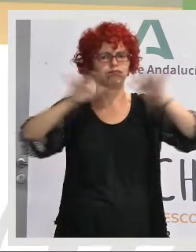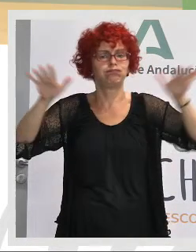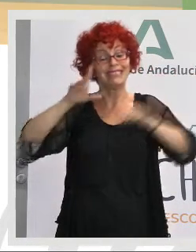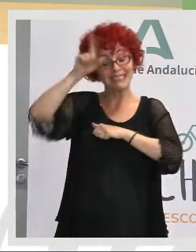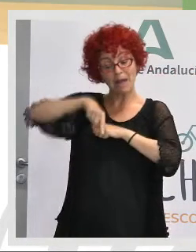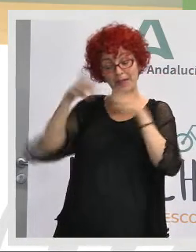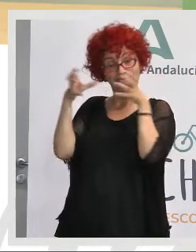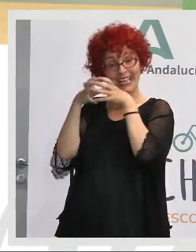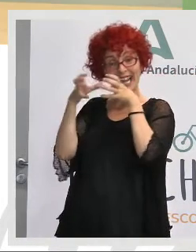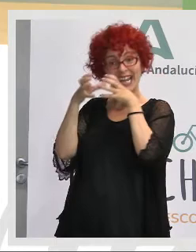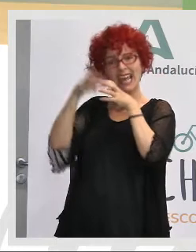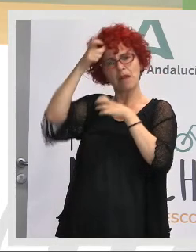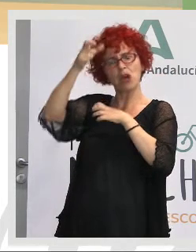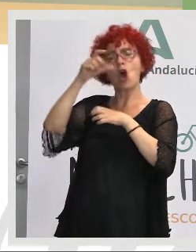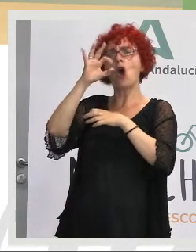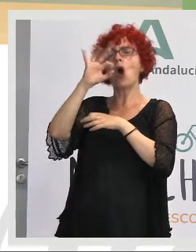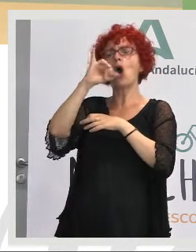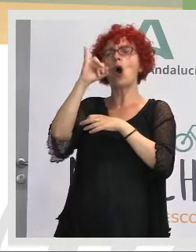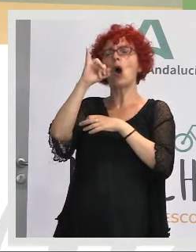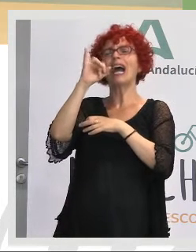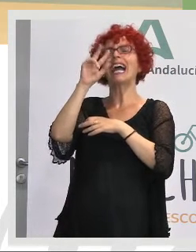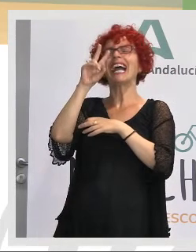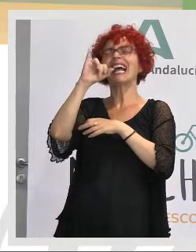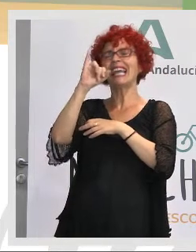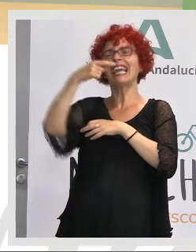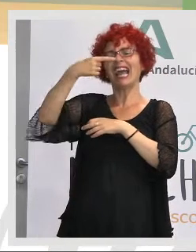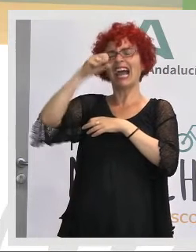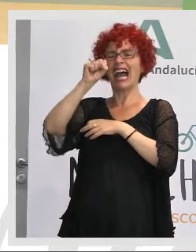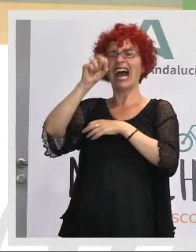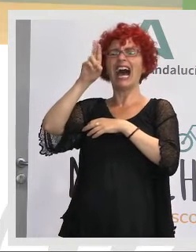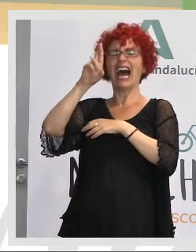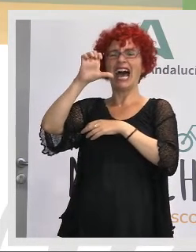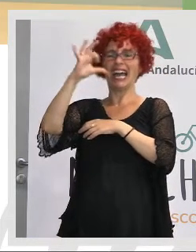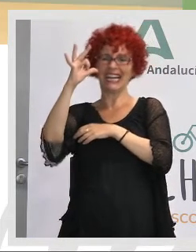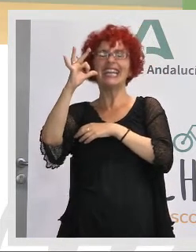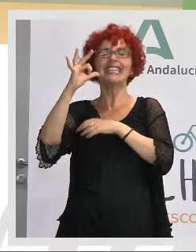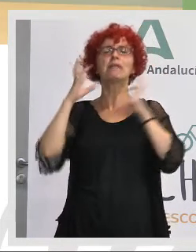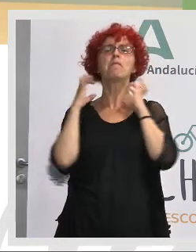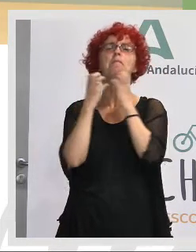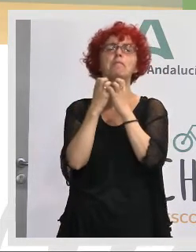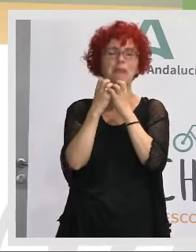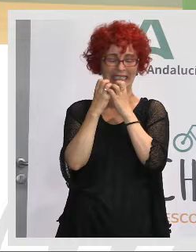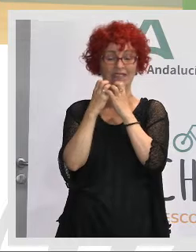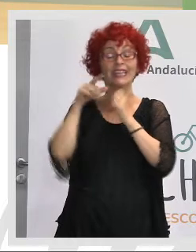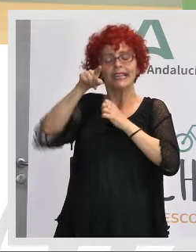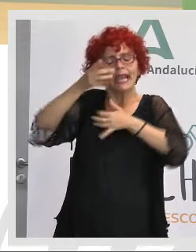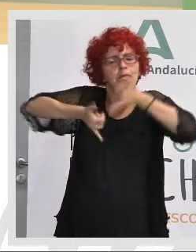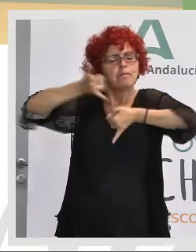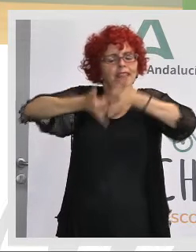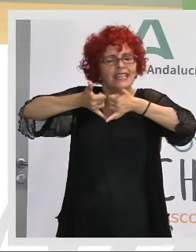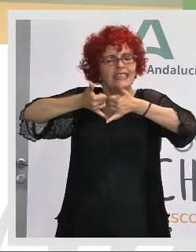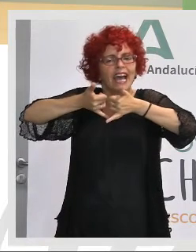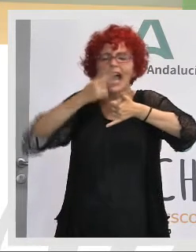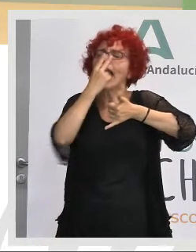de Ojíjares, Blas Infante, trae una campaña con un lema muy de cine, de con la bici en los